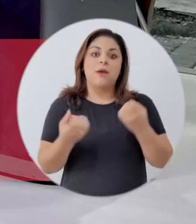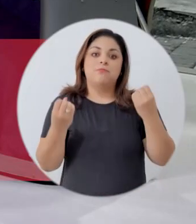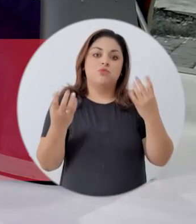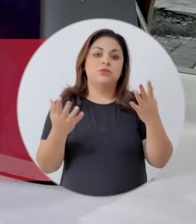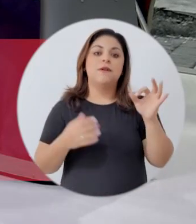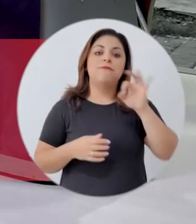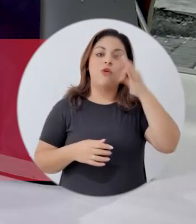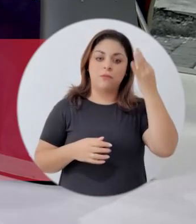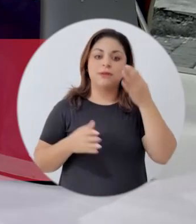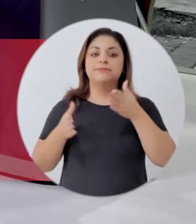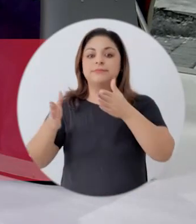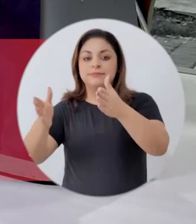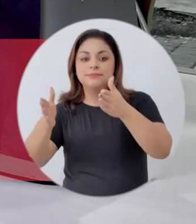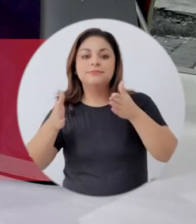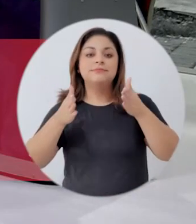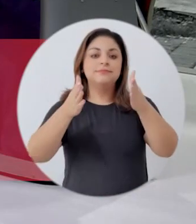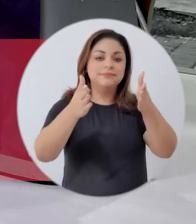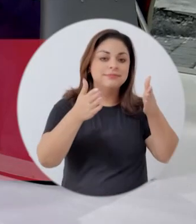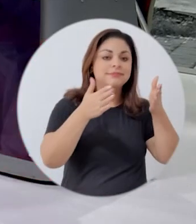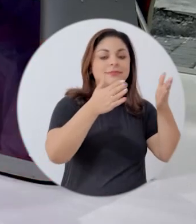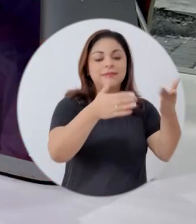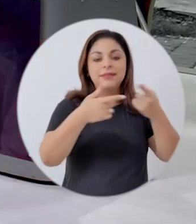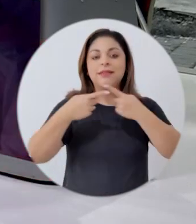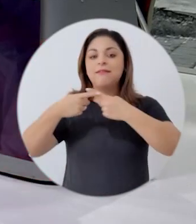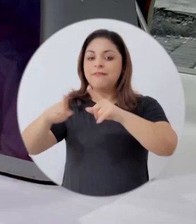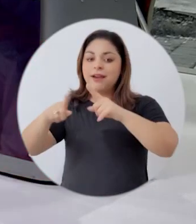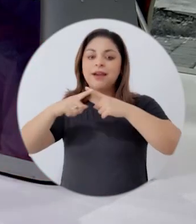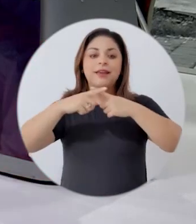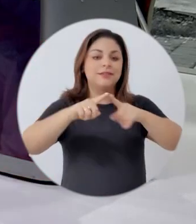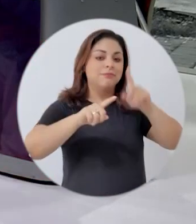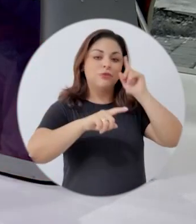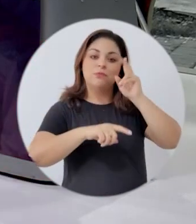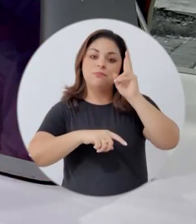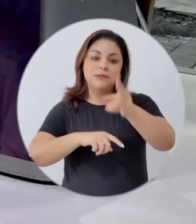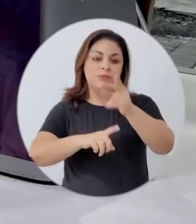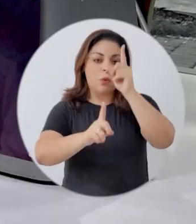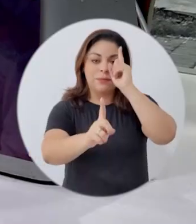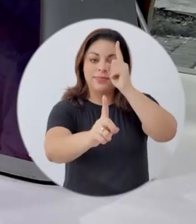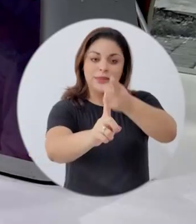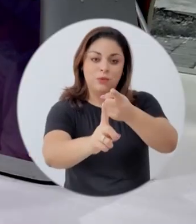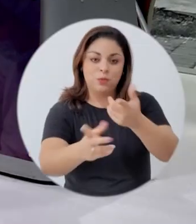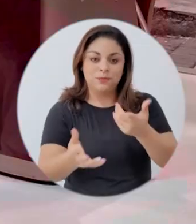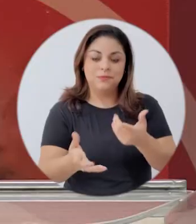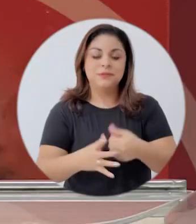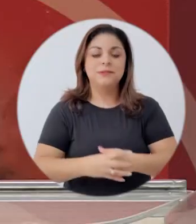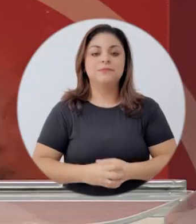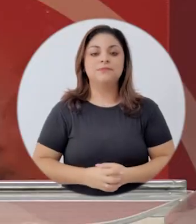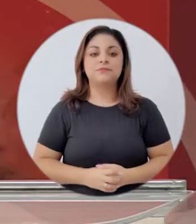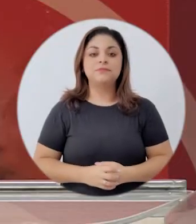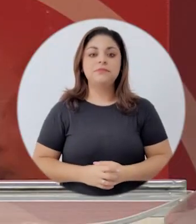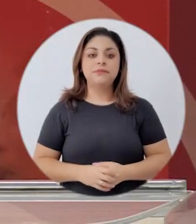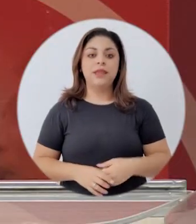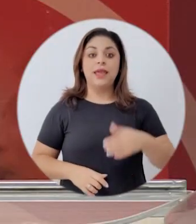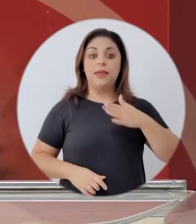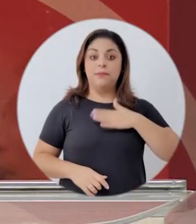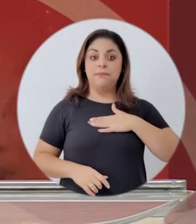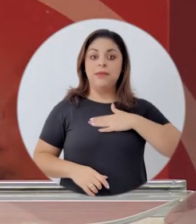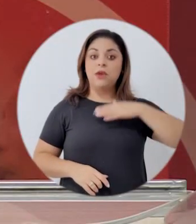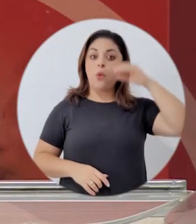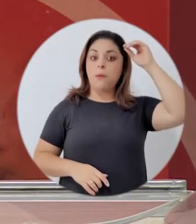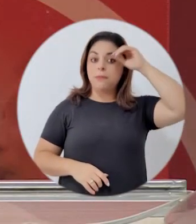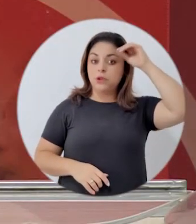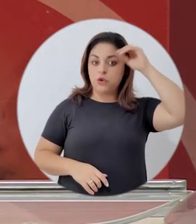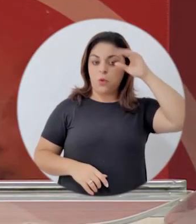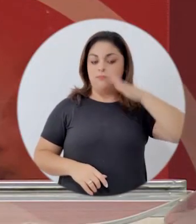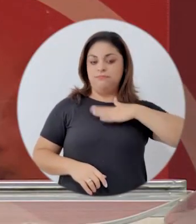caminos hay muchos, por supuesto, ¿verdad? Pero todos llegan a Roma. Todos llegan a Roma, dicen, ¿verdad? En mi opinión, y esto ya entra